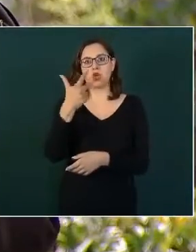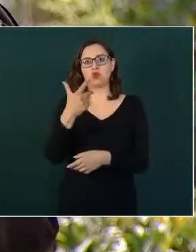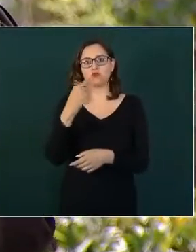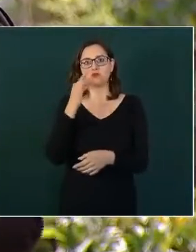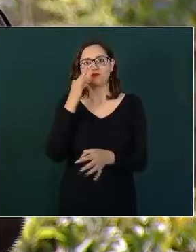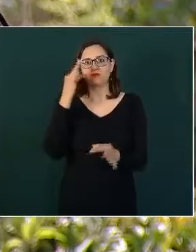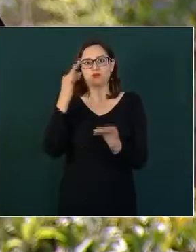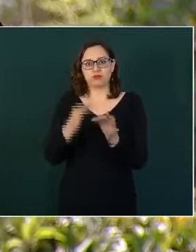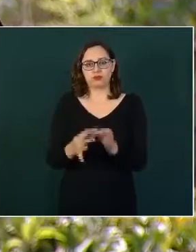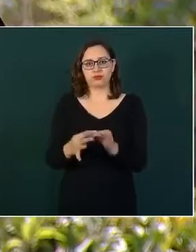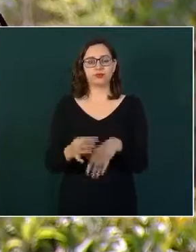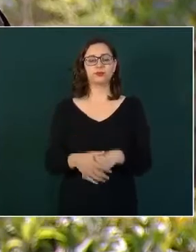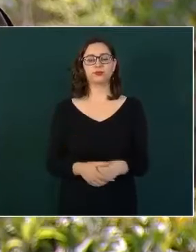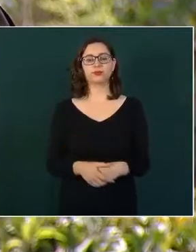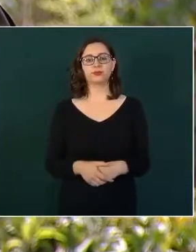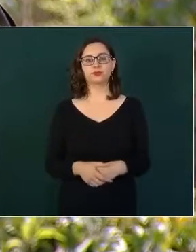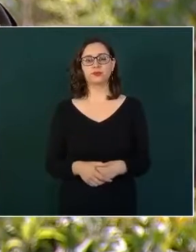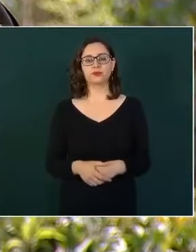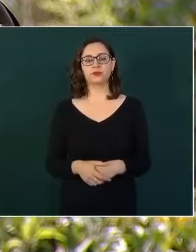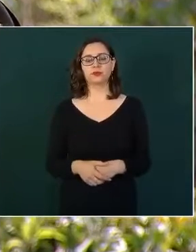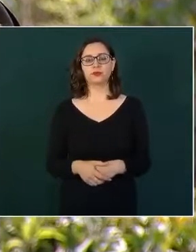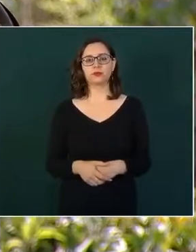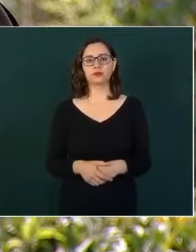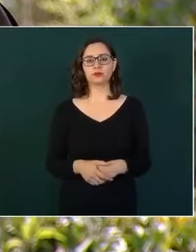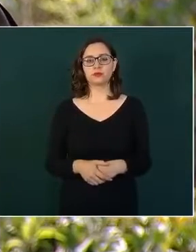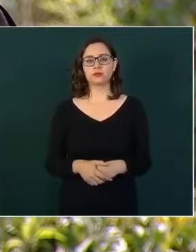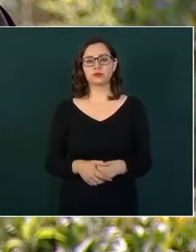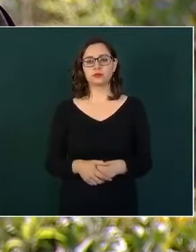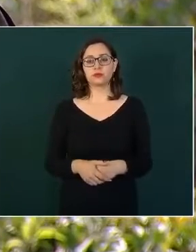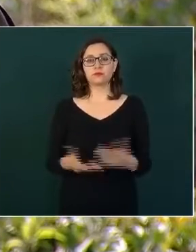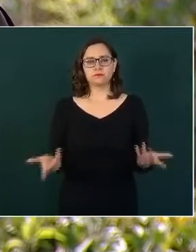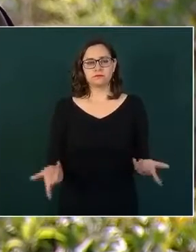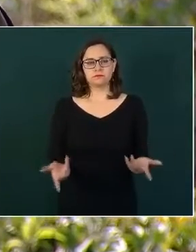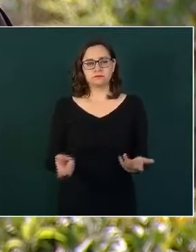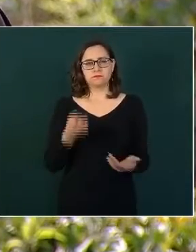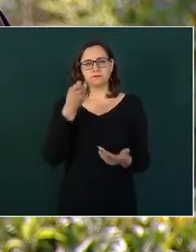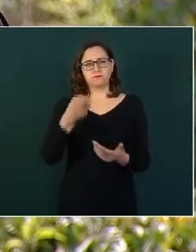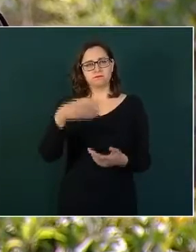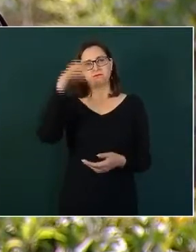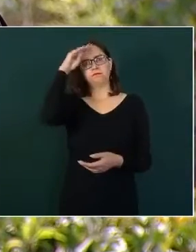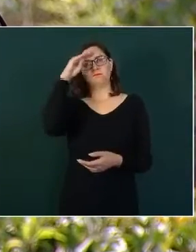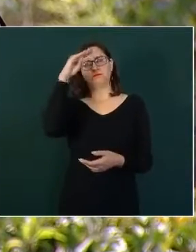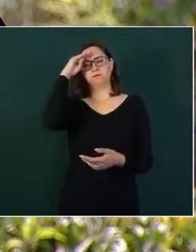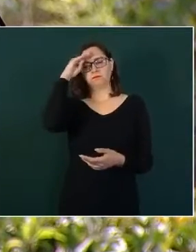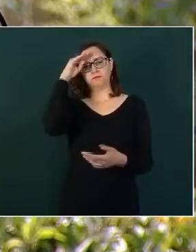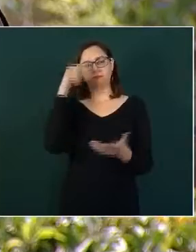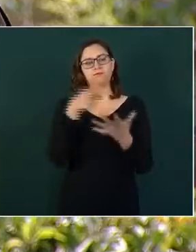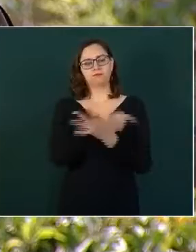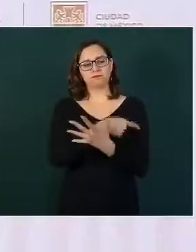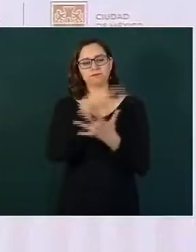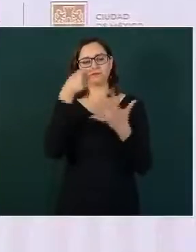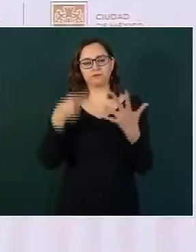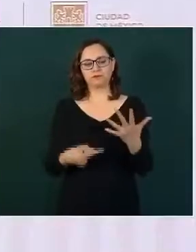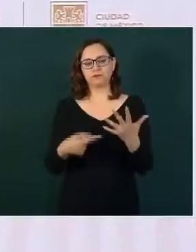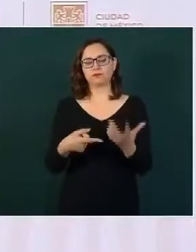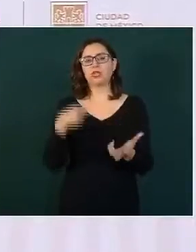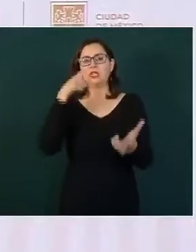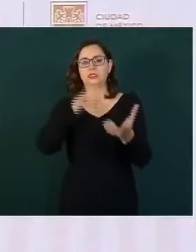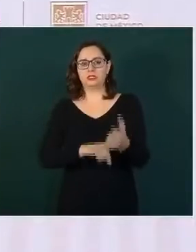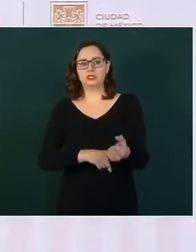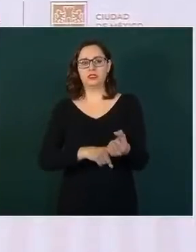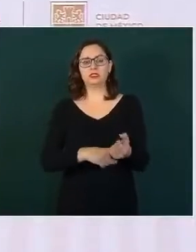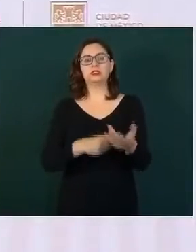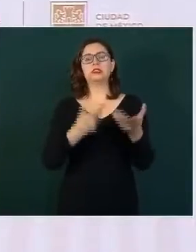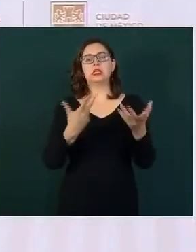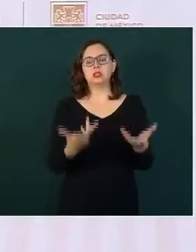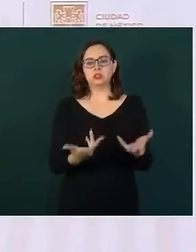responsabilidades. A partir de estas consideraciones se determinó homologar la estructura funcional de las Fuerzas Armadas de